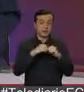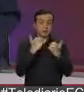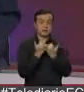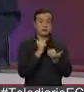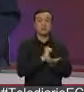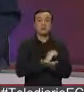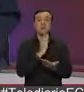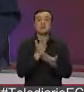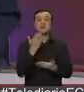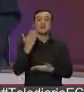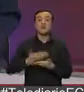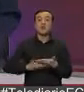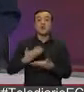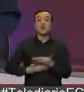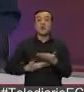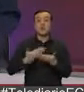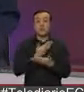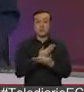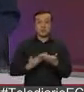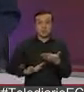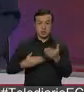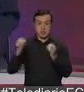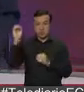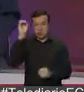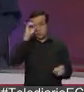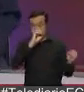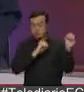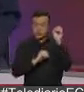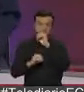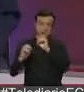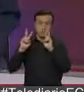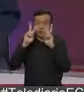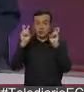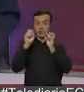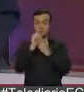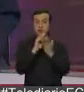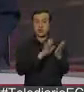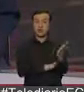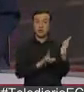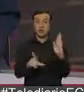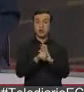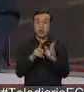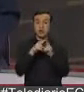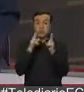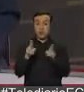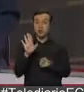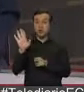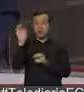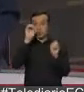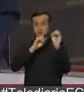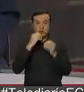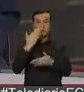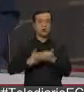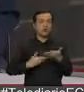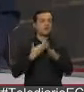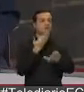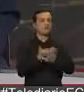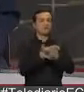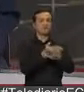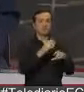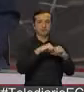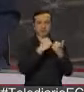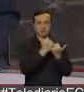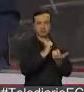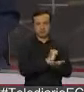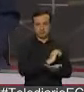llegó el documento con la objeción parcial del presidente lenin moreno al proyecto de ley orgánica de apoyo humanitario para combatir la crisis sanitaria derivada